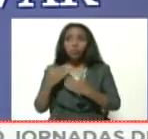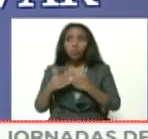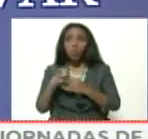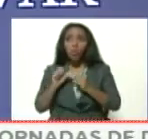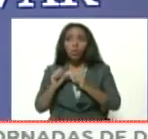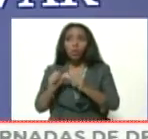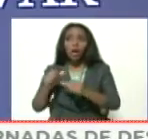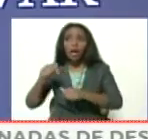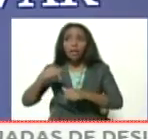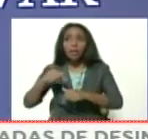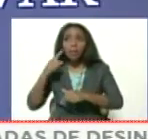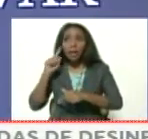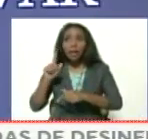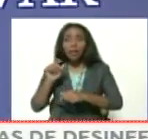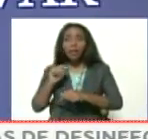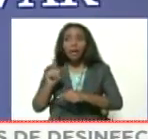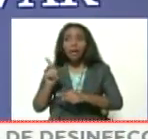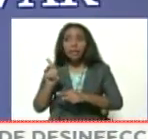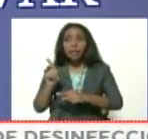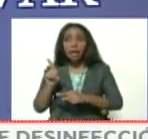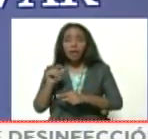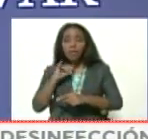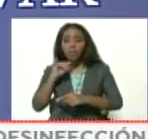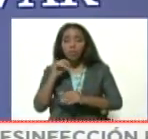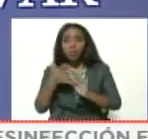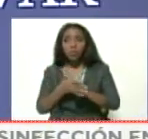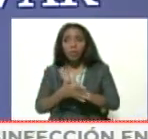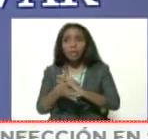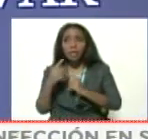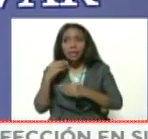aquí para mantenerlos informados de esta, de toda esta